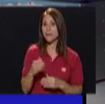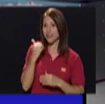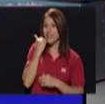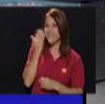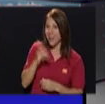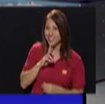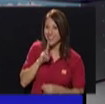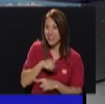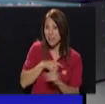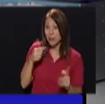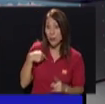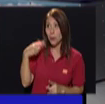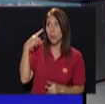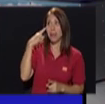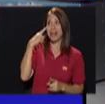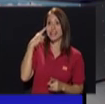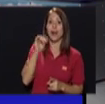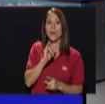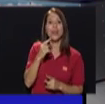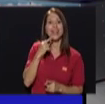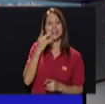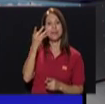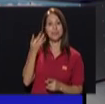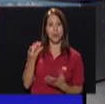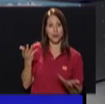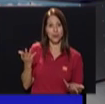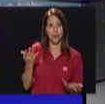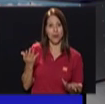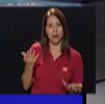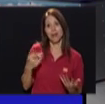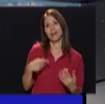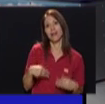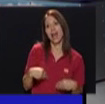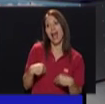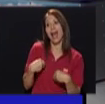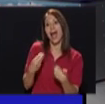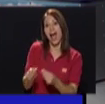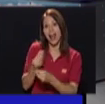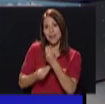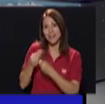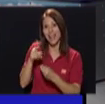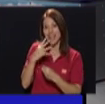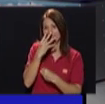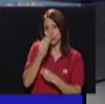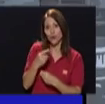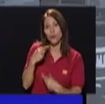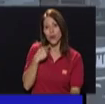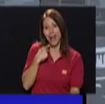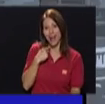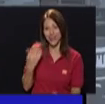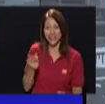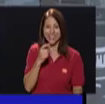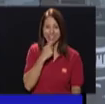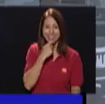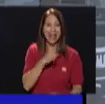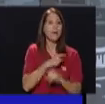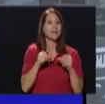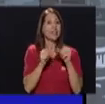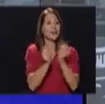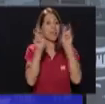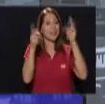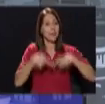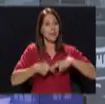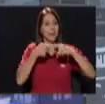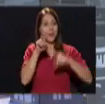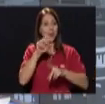espera que un zorro llegue a comerse la comida del gato, como dice mi esposo, me está saliendo muy caro alimentar ese zorro. Vamos a seguir con este tema, pero vamos a